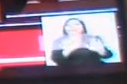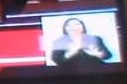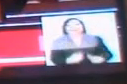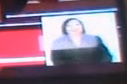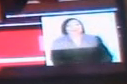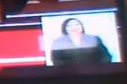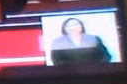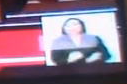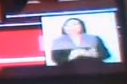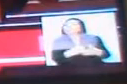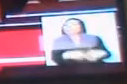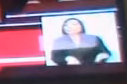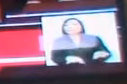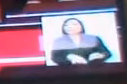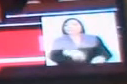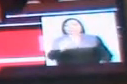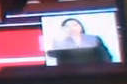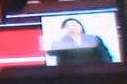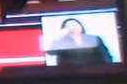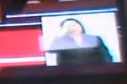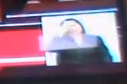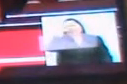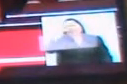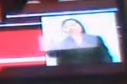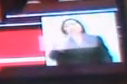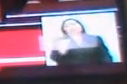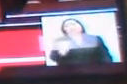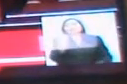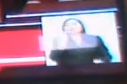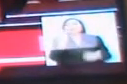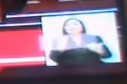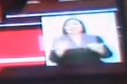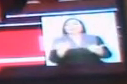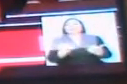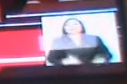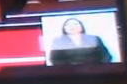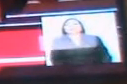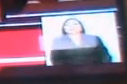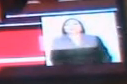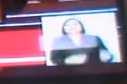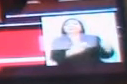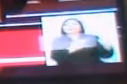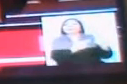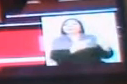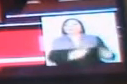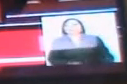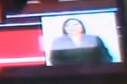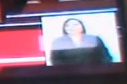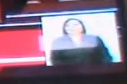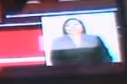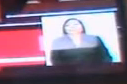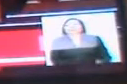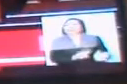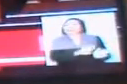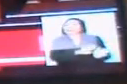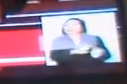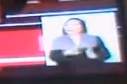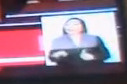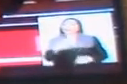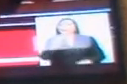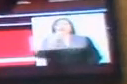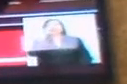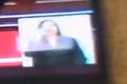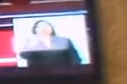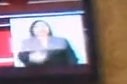será un pilar fundamental de nuestro mandato y estamos comprometidos a desmontar y